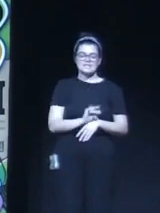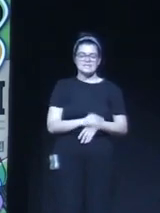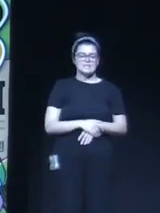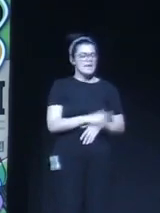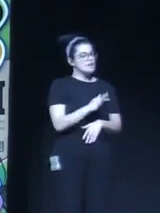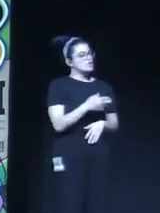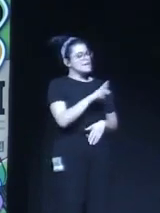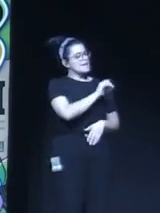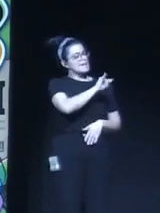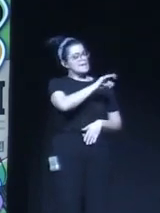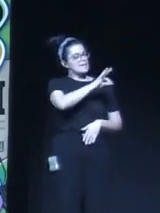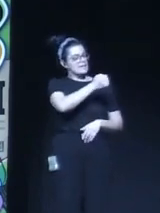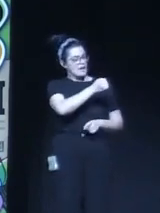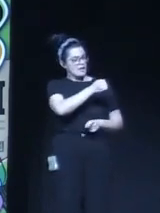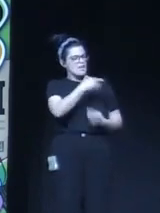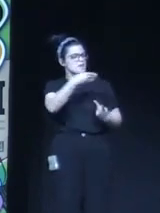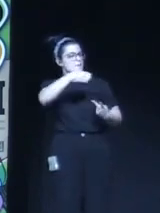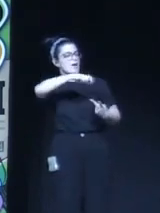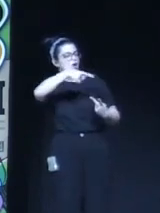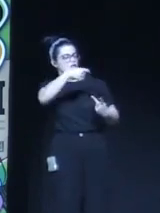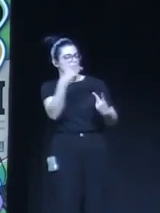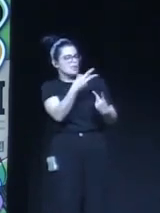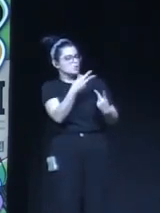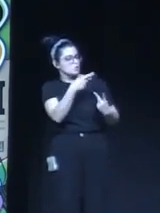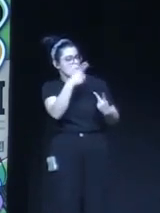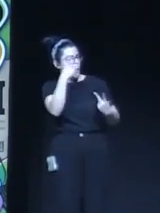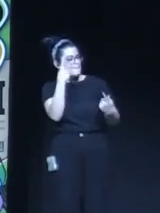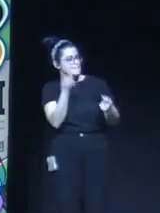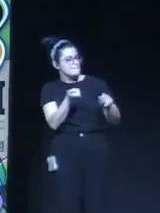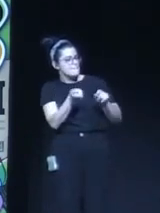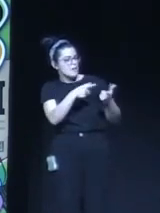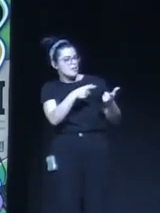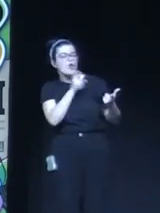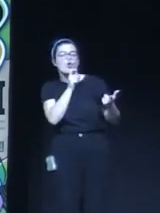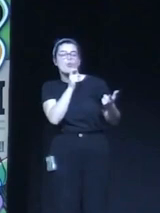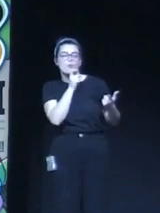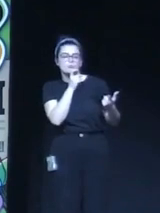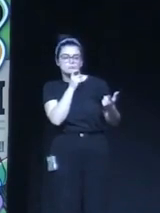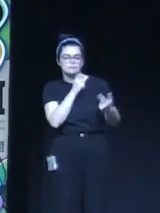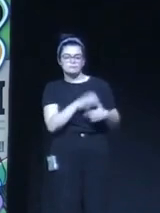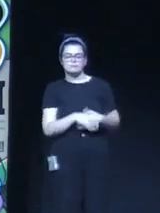Begoña y Rita? ¿Eh? ¿En qué se parecen Begoña y Rita?